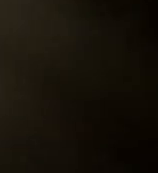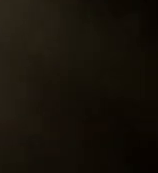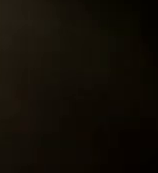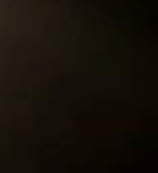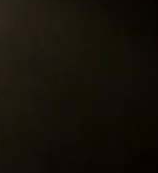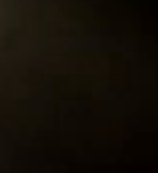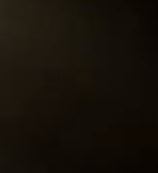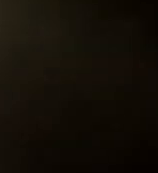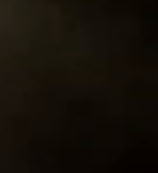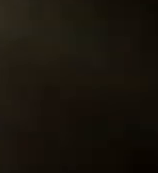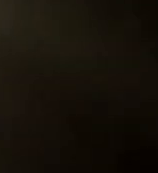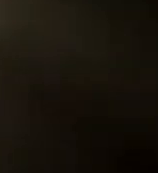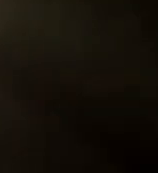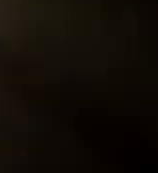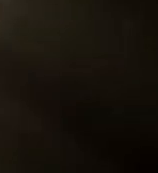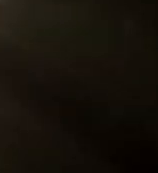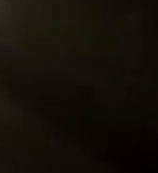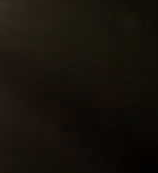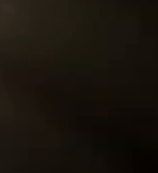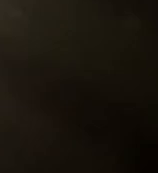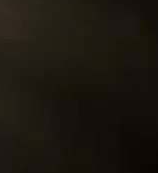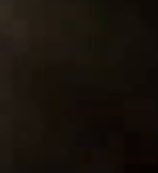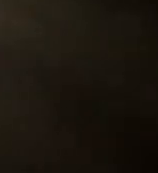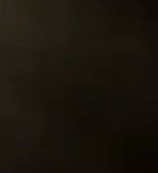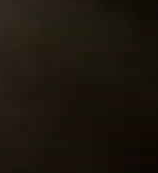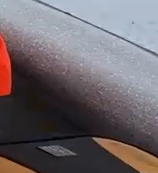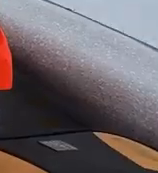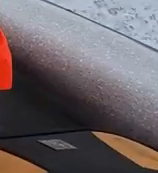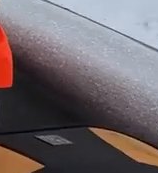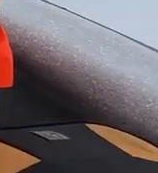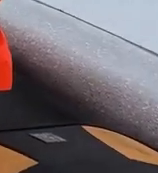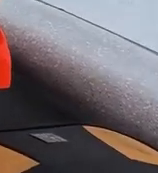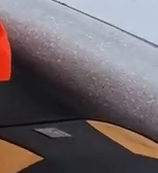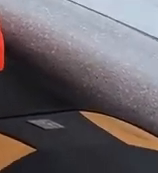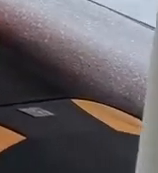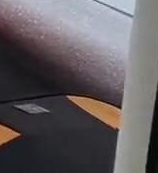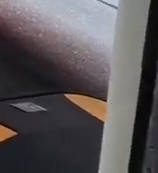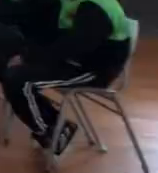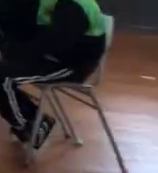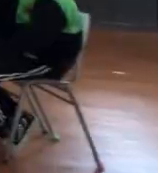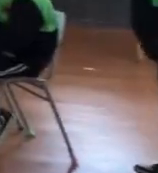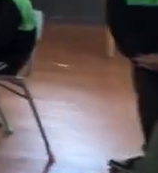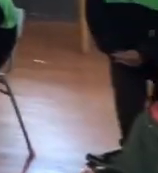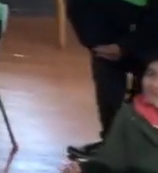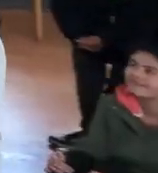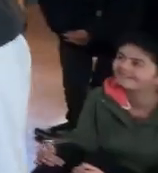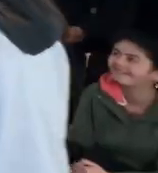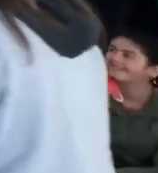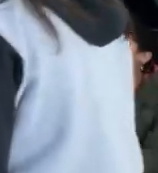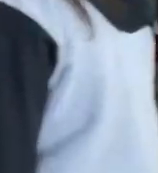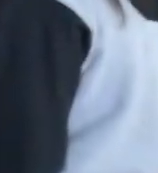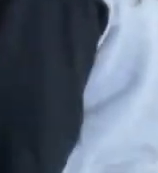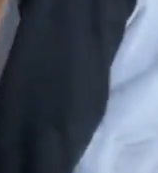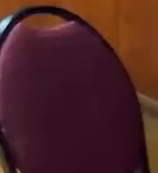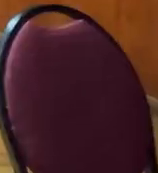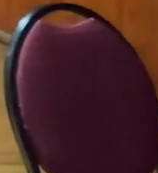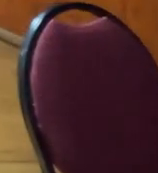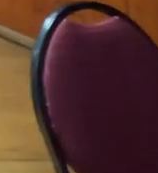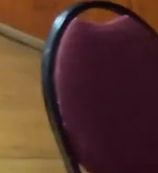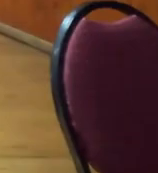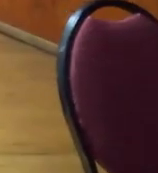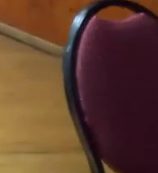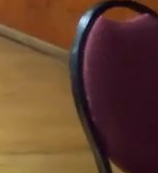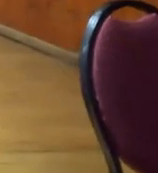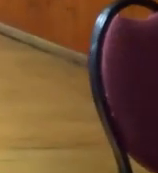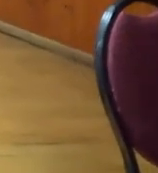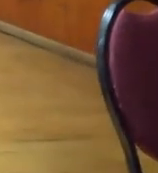para crear nuevas ideas el programa de cultura astronómica Se presenta como un espacio que busca promover